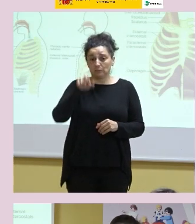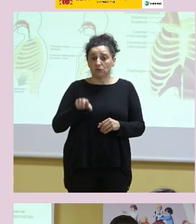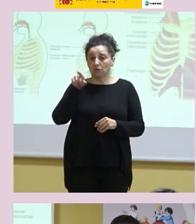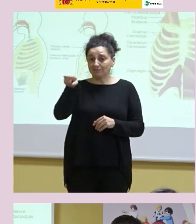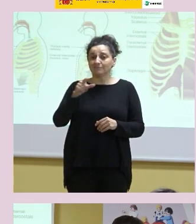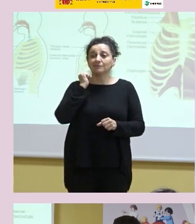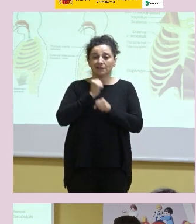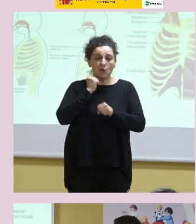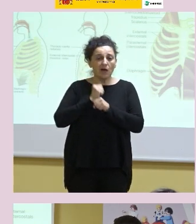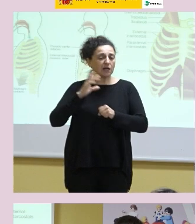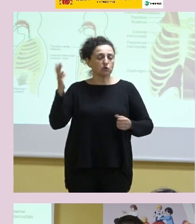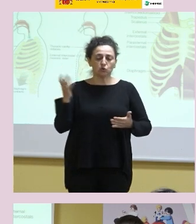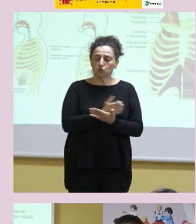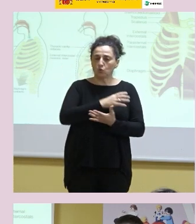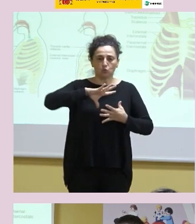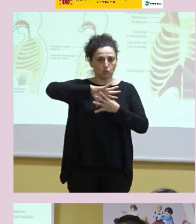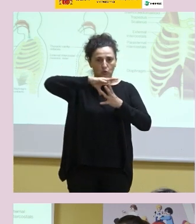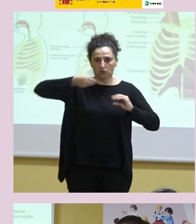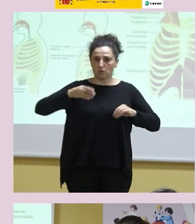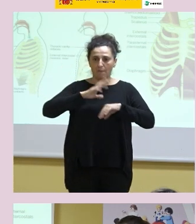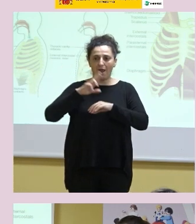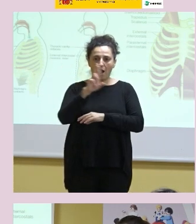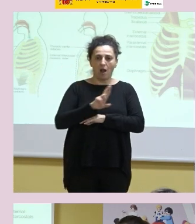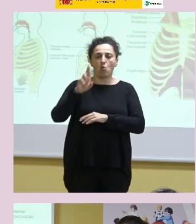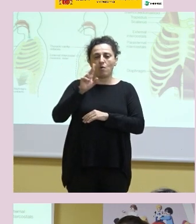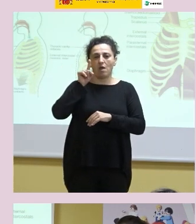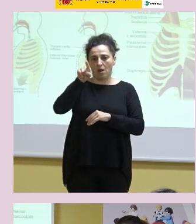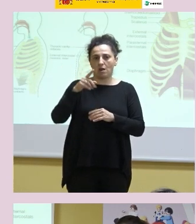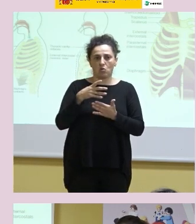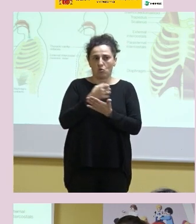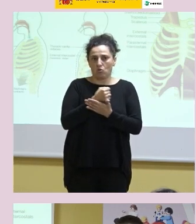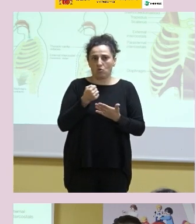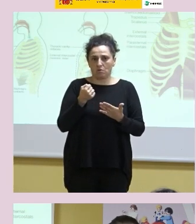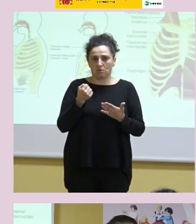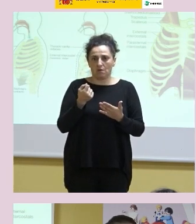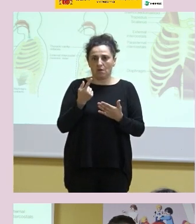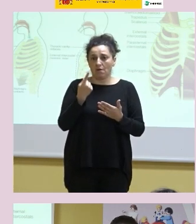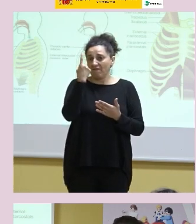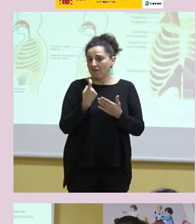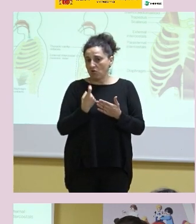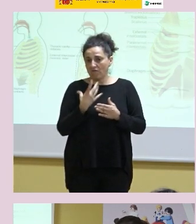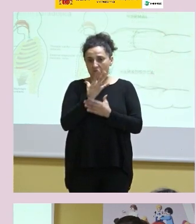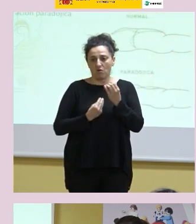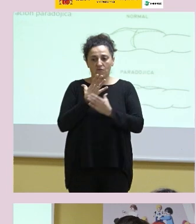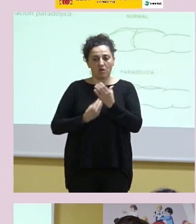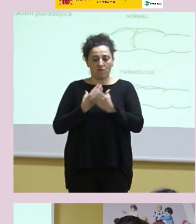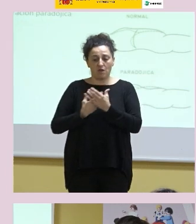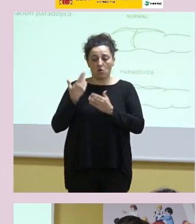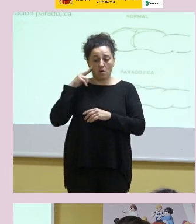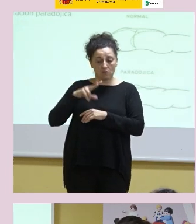tenemos que trabajar toda esta musculatura si queremos recuperar todos esos déficits que hemos visto en la